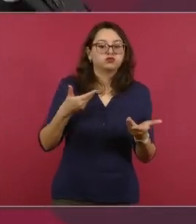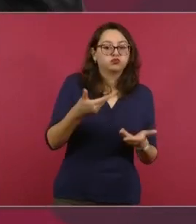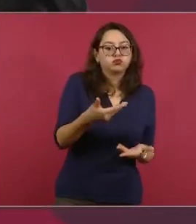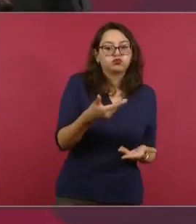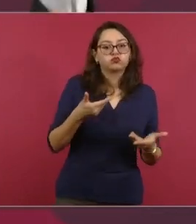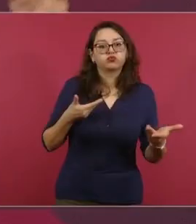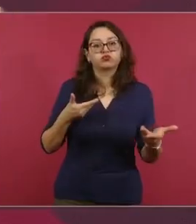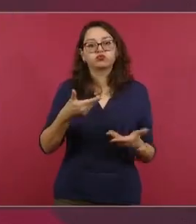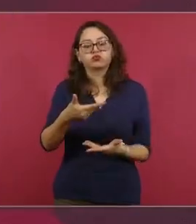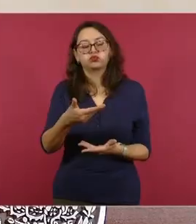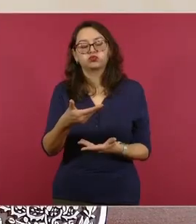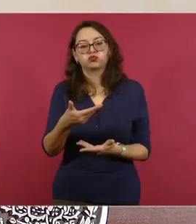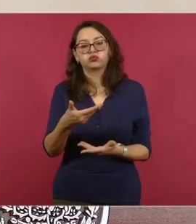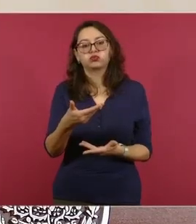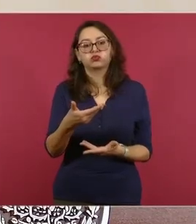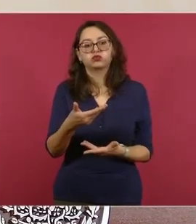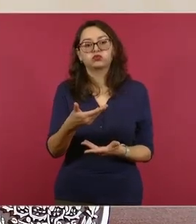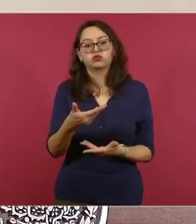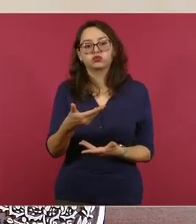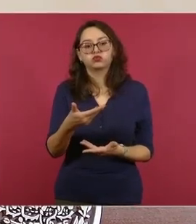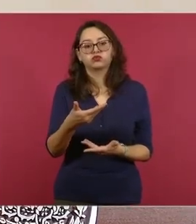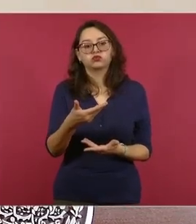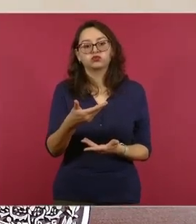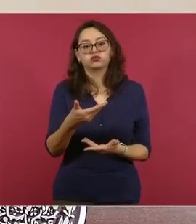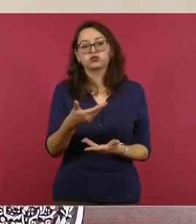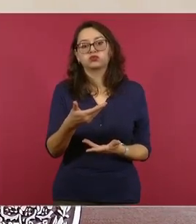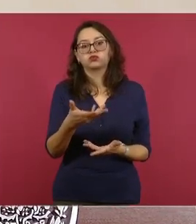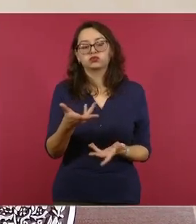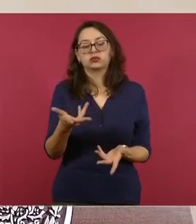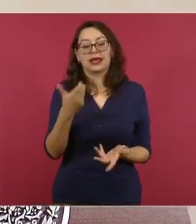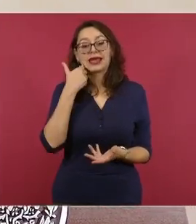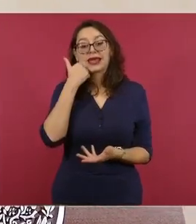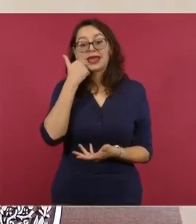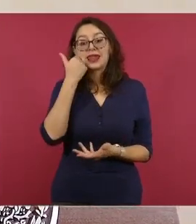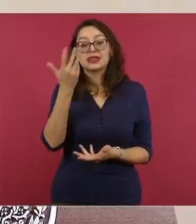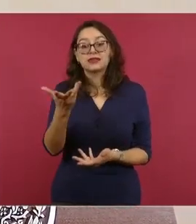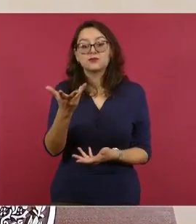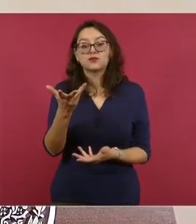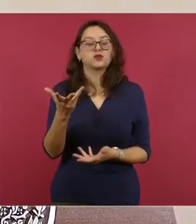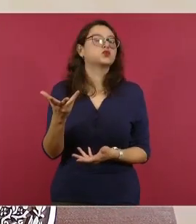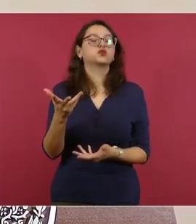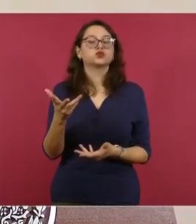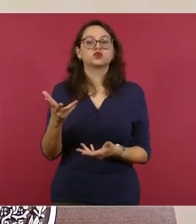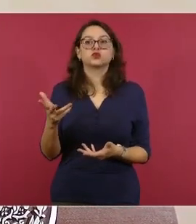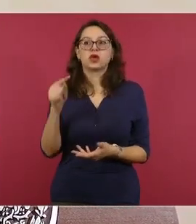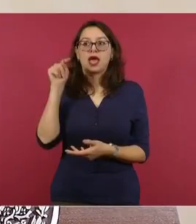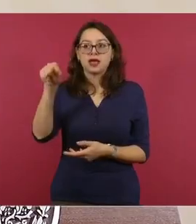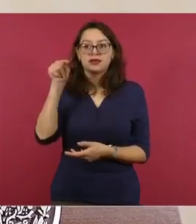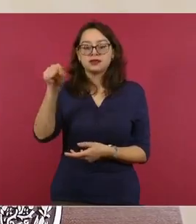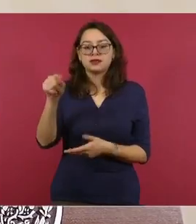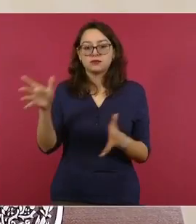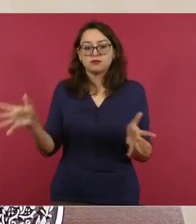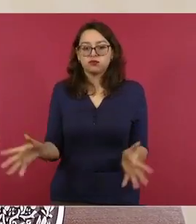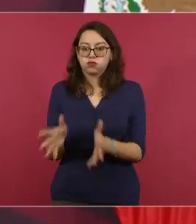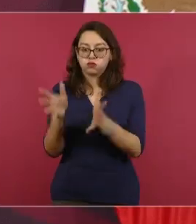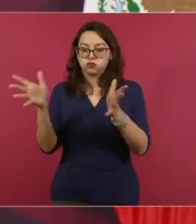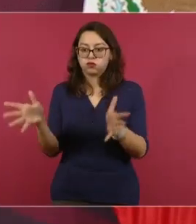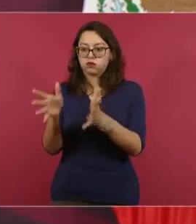que va a ser un centro industrial, comercial y un